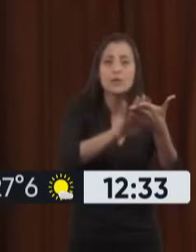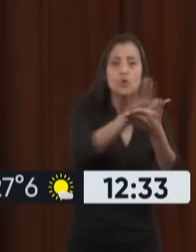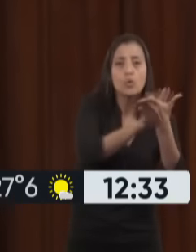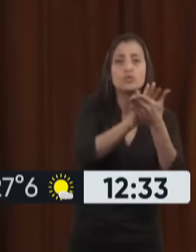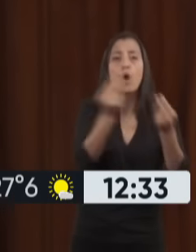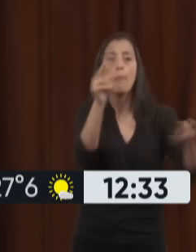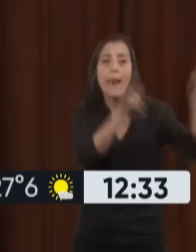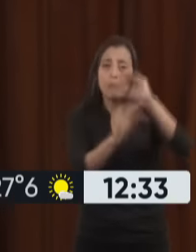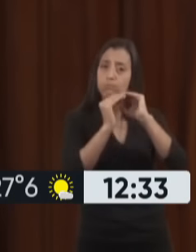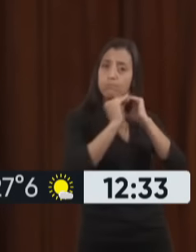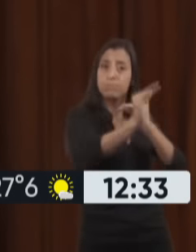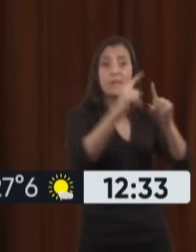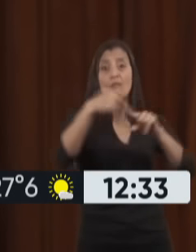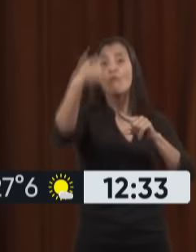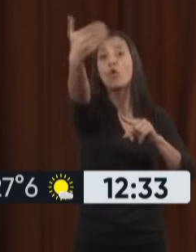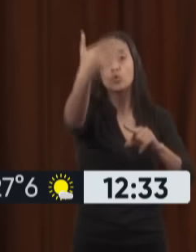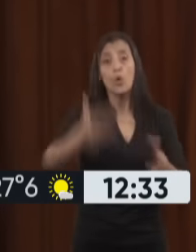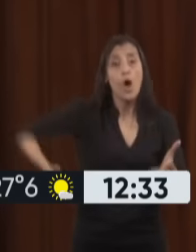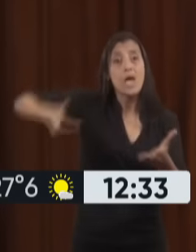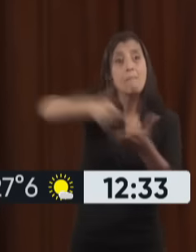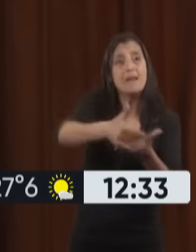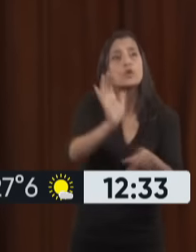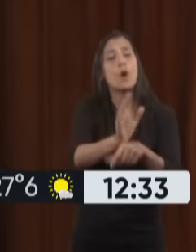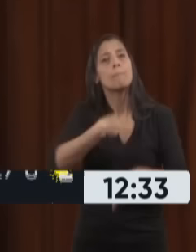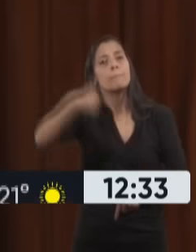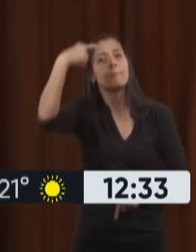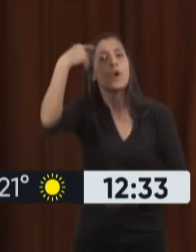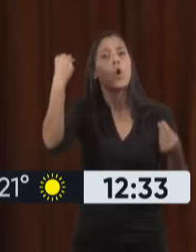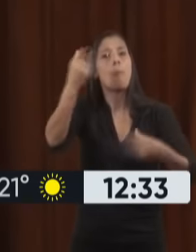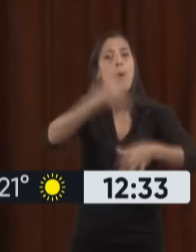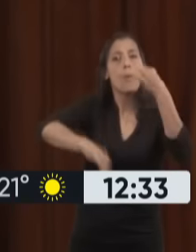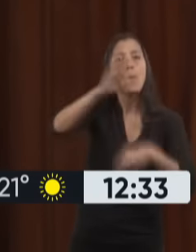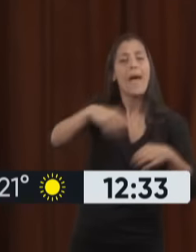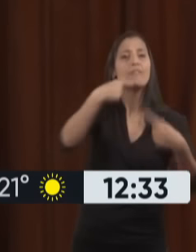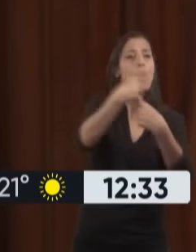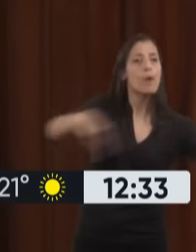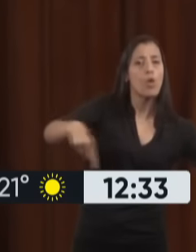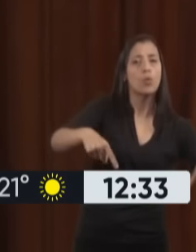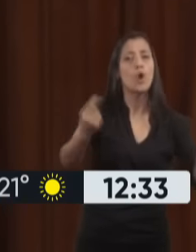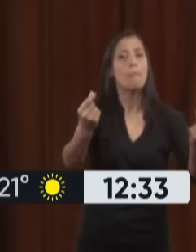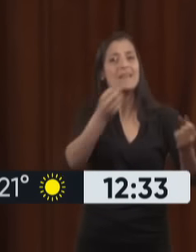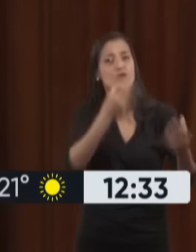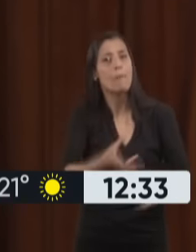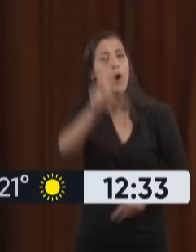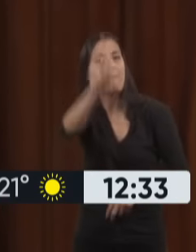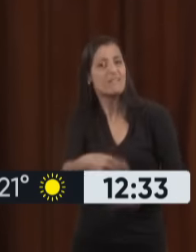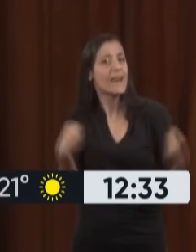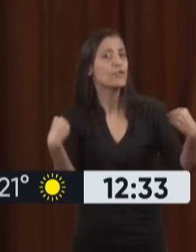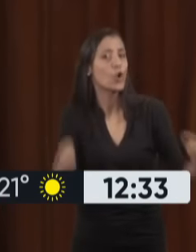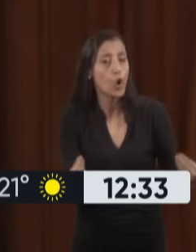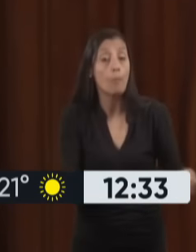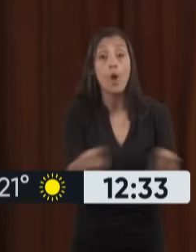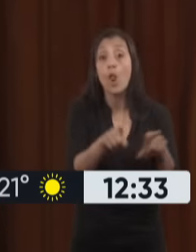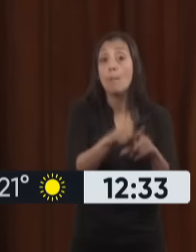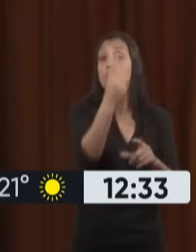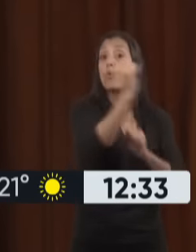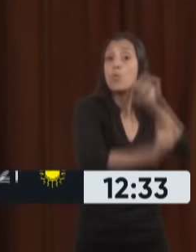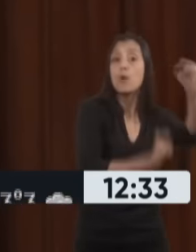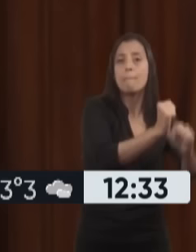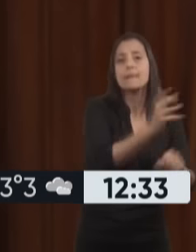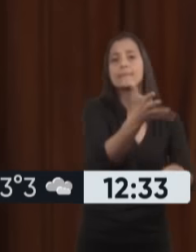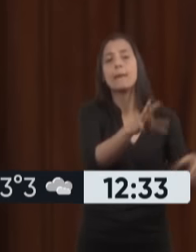inestabilidad, mañana lo van a poder invertir en pensar cómo vender un mejor producto a mejor precio. Si el valor de una compañía se mide de acuerdo